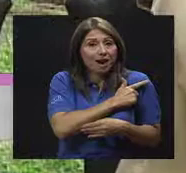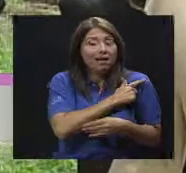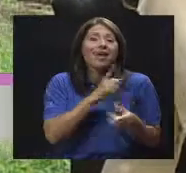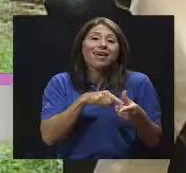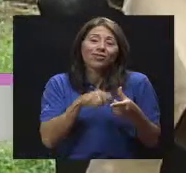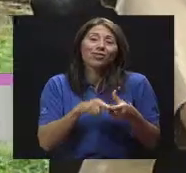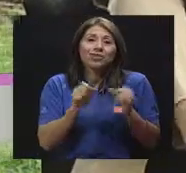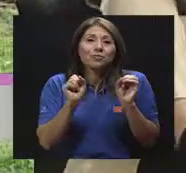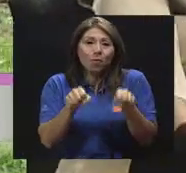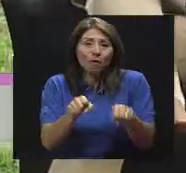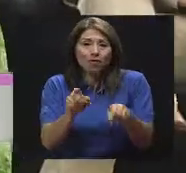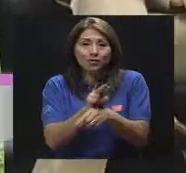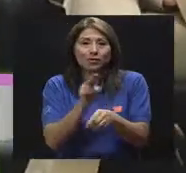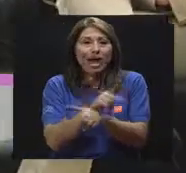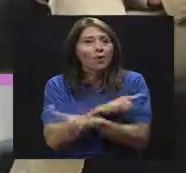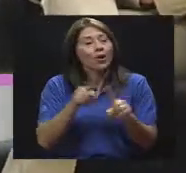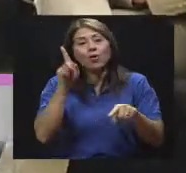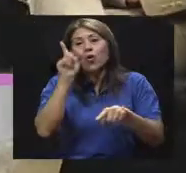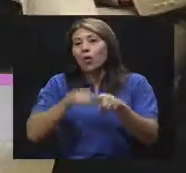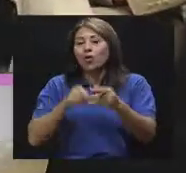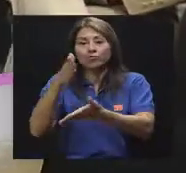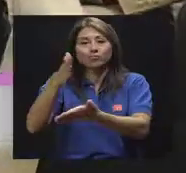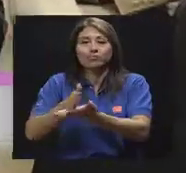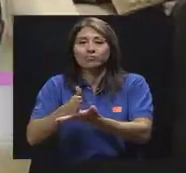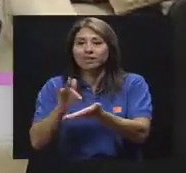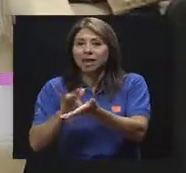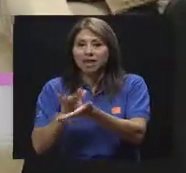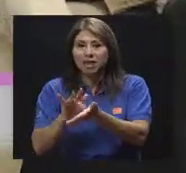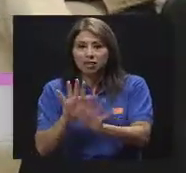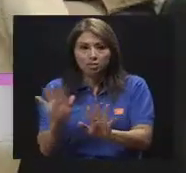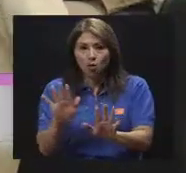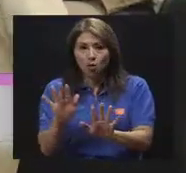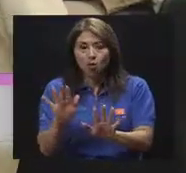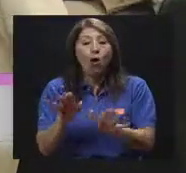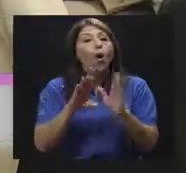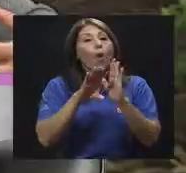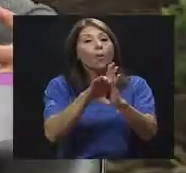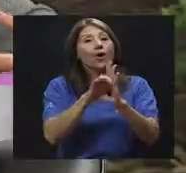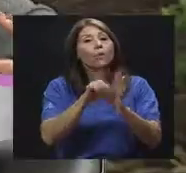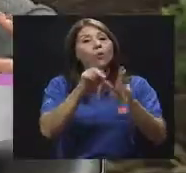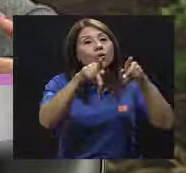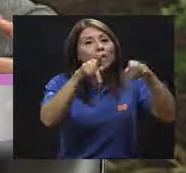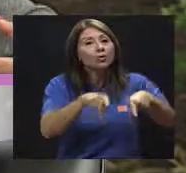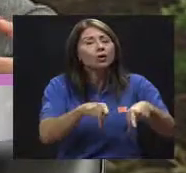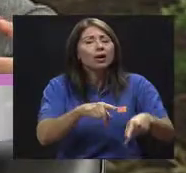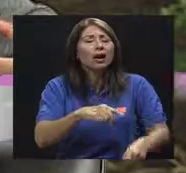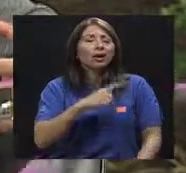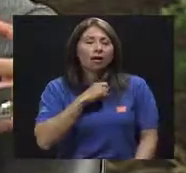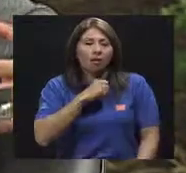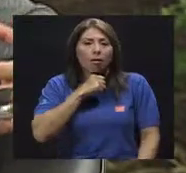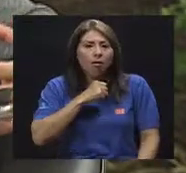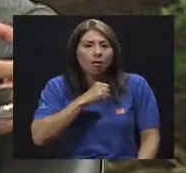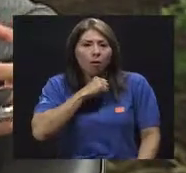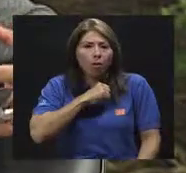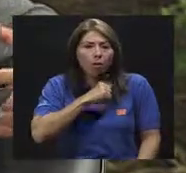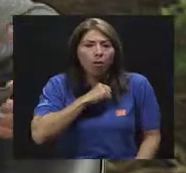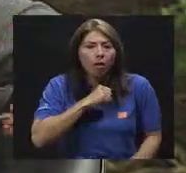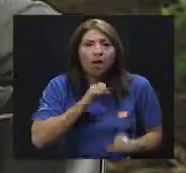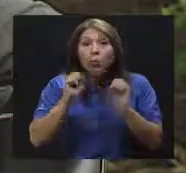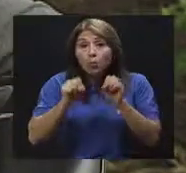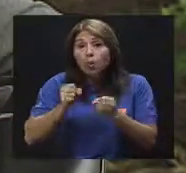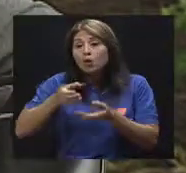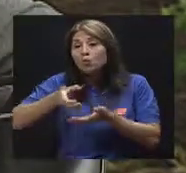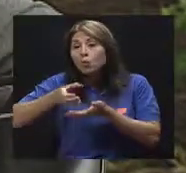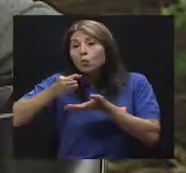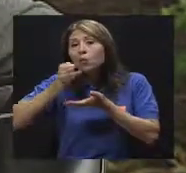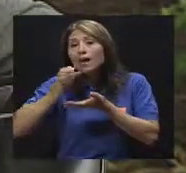no puedo suspender el tratamiento. O una persona, por ejemplo, que tenga un proceso de tos recurrente y que quiera utilizar una infusión de